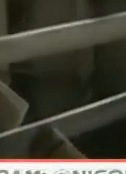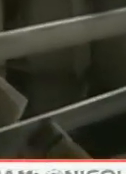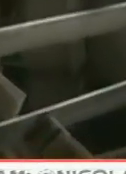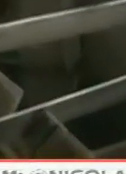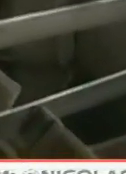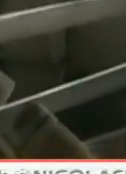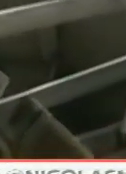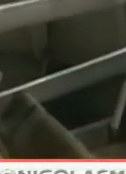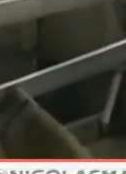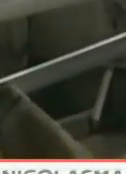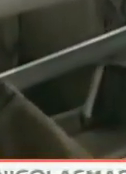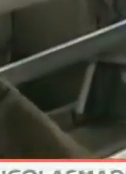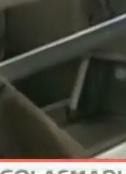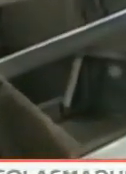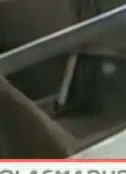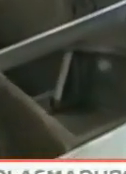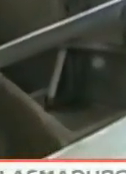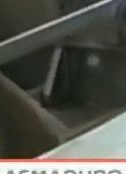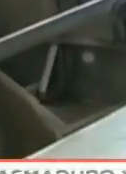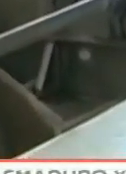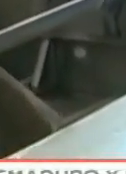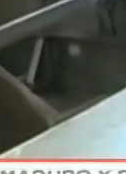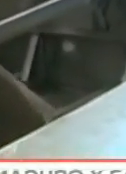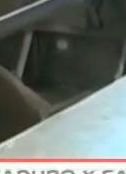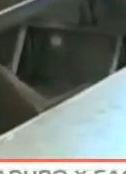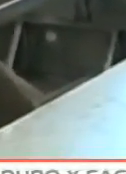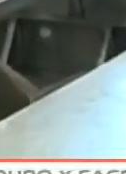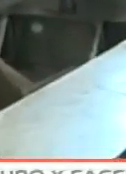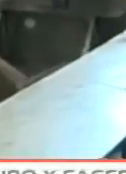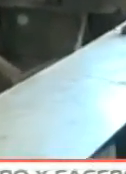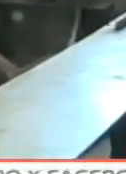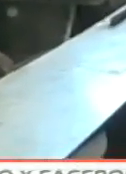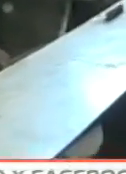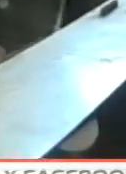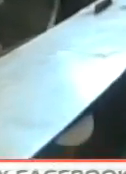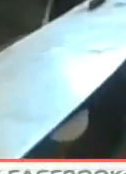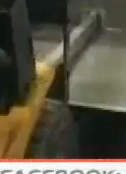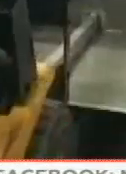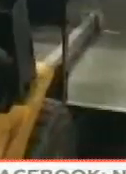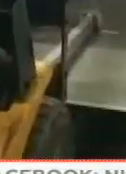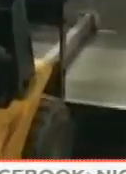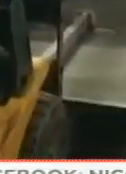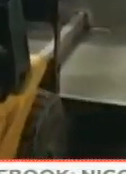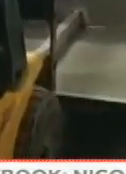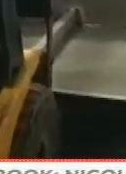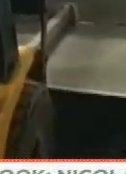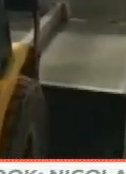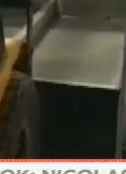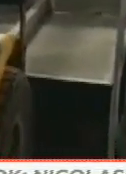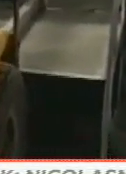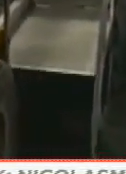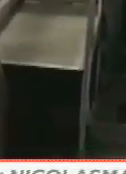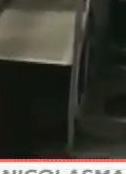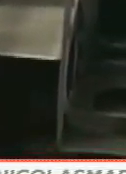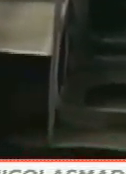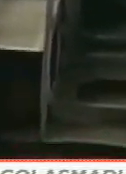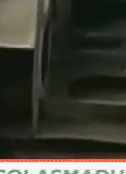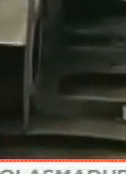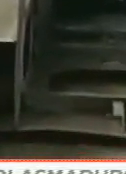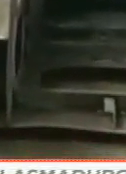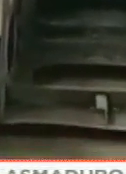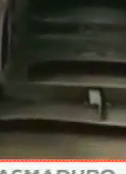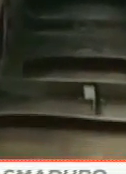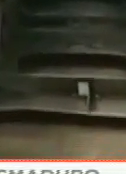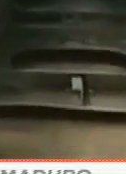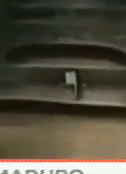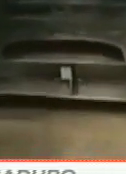sector privado nacionalista, al sector privado que realza lo afirmativo del ser venezolano. Y con estos niños acá de